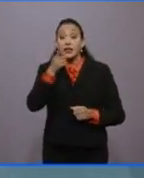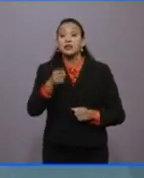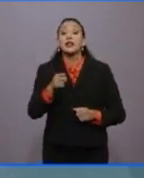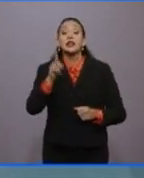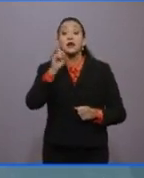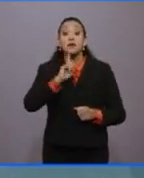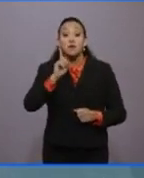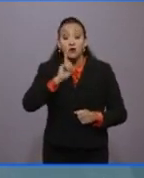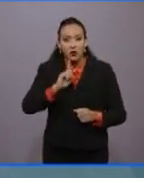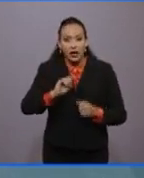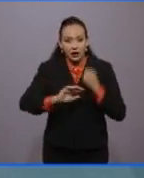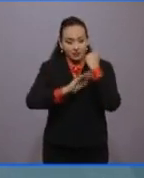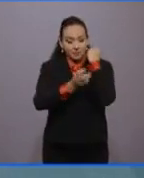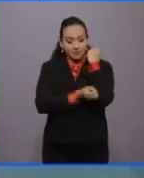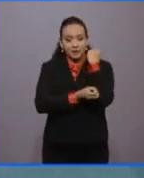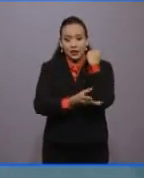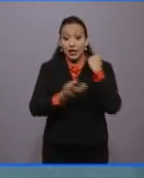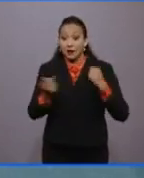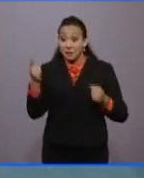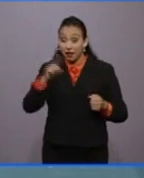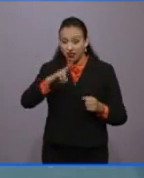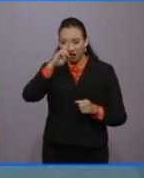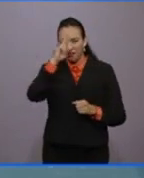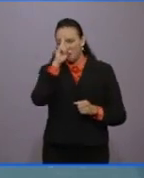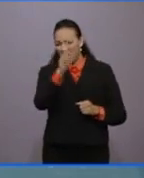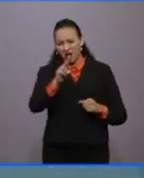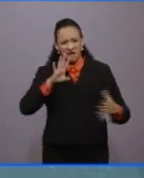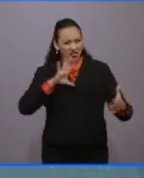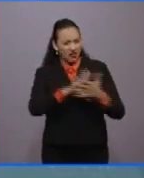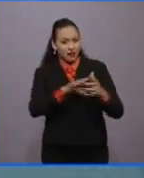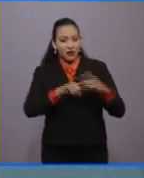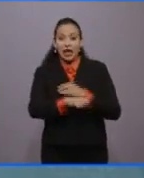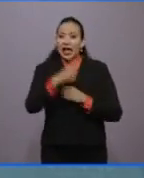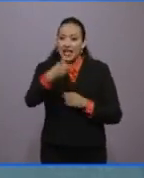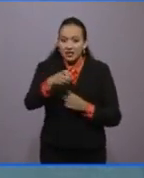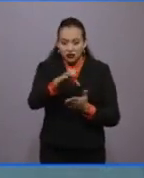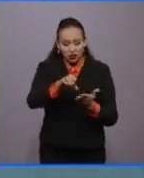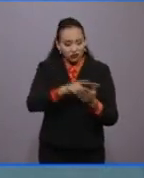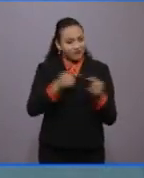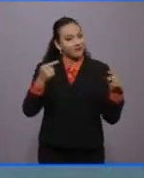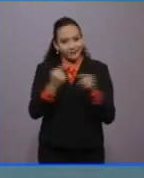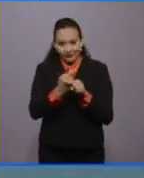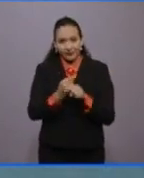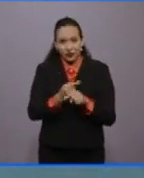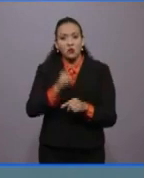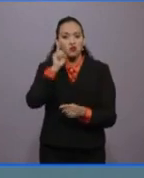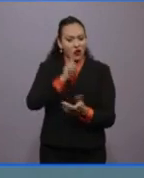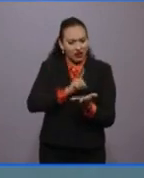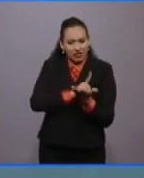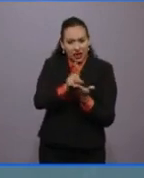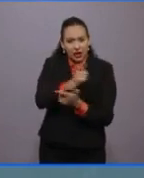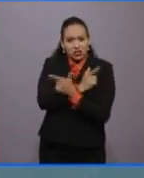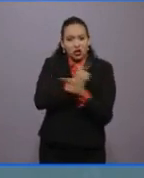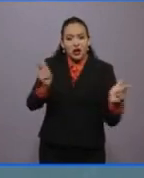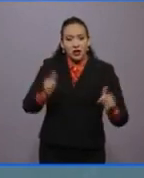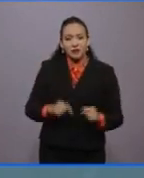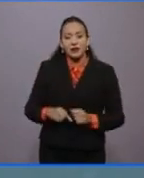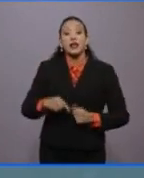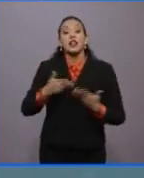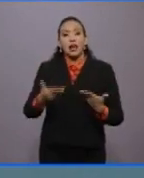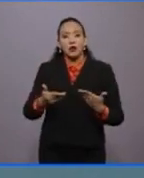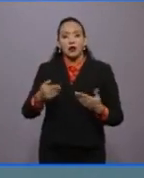el aborto voluntario es inconstitucional. Este cambio a la ley no obliga a abortar y no puede ni debe